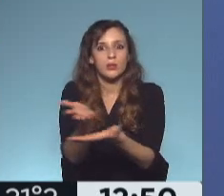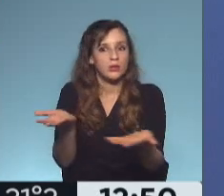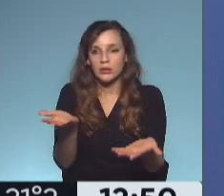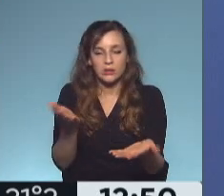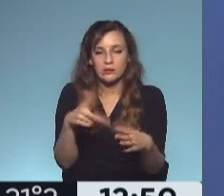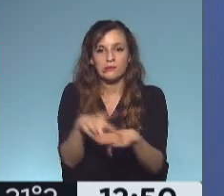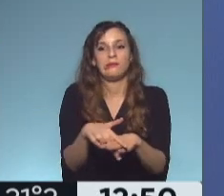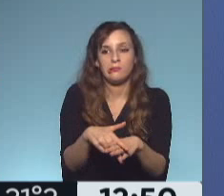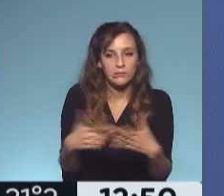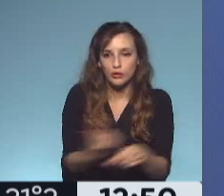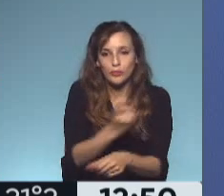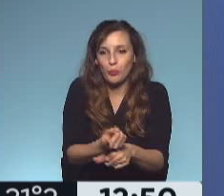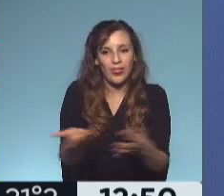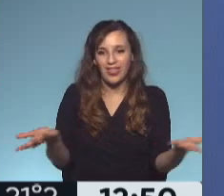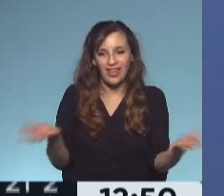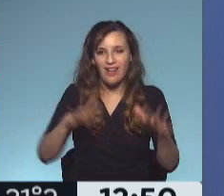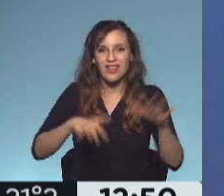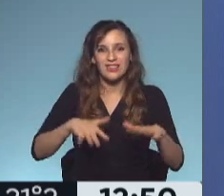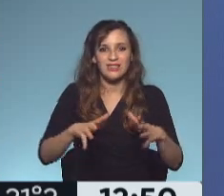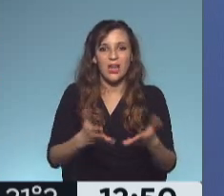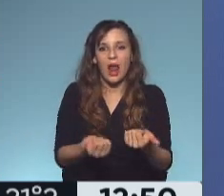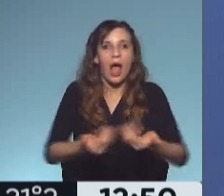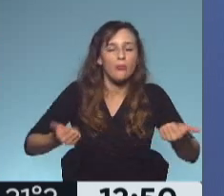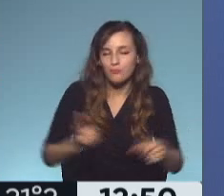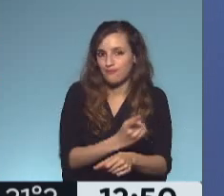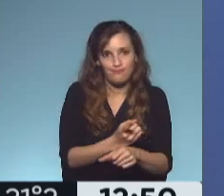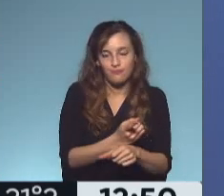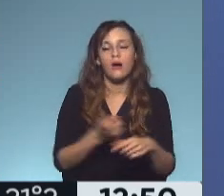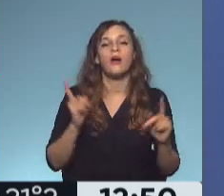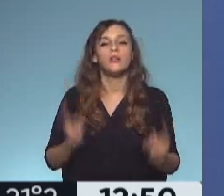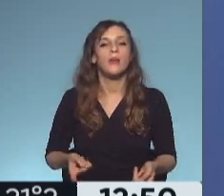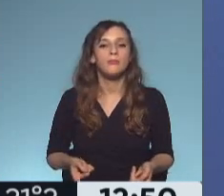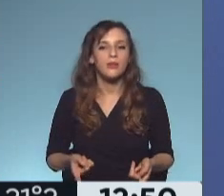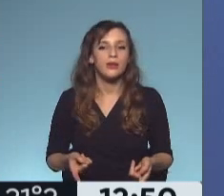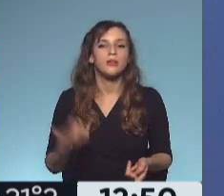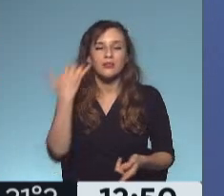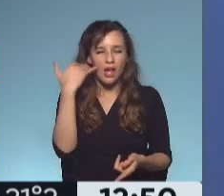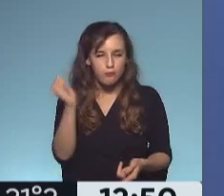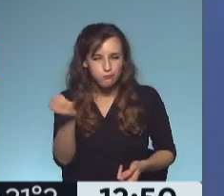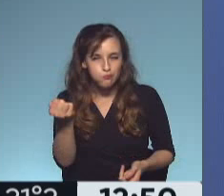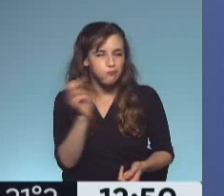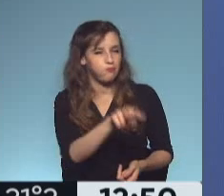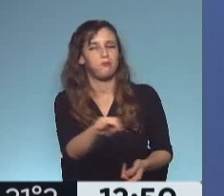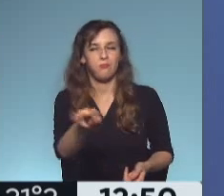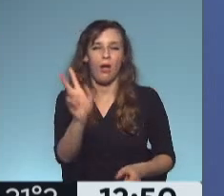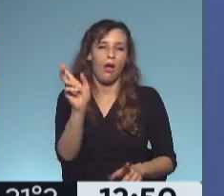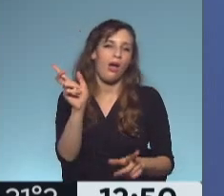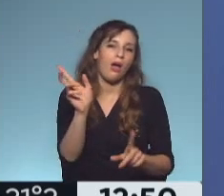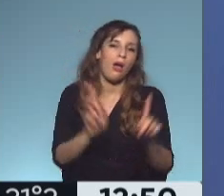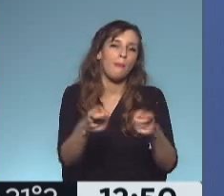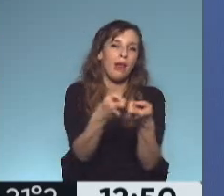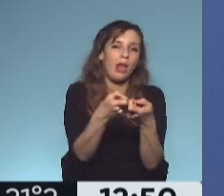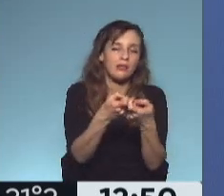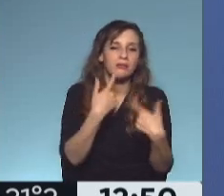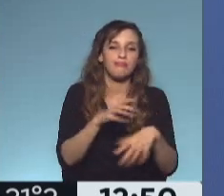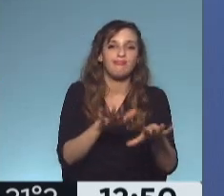acelerar procesos que son biológicos, que son complicados de acelerar, o incluso, como hemos visto, casi todos se han retrasado porque suele suceder